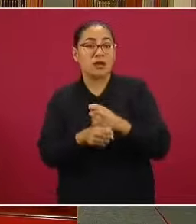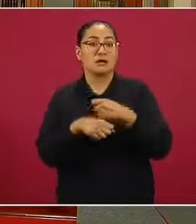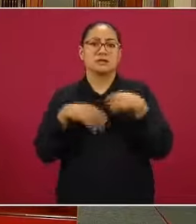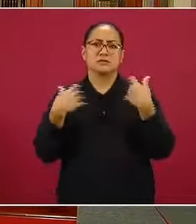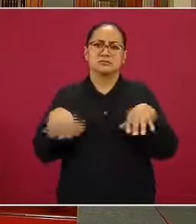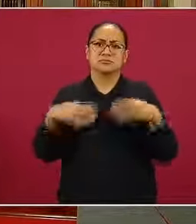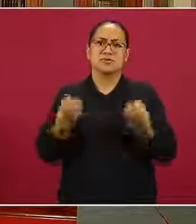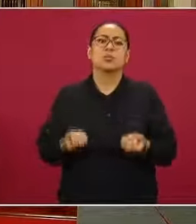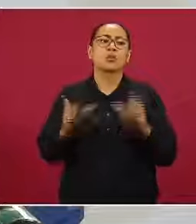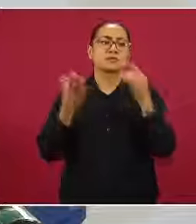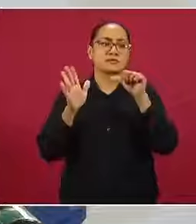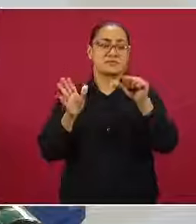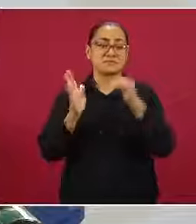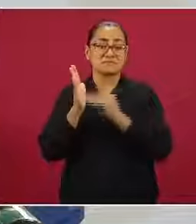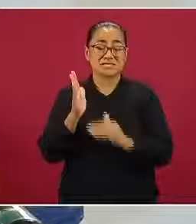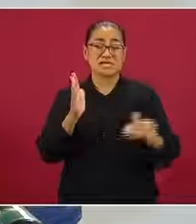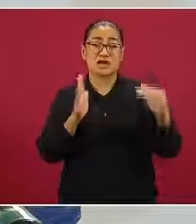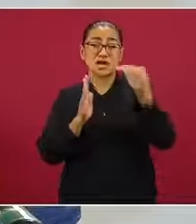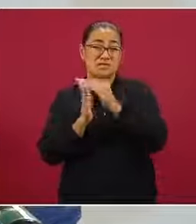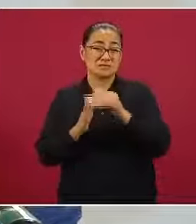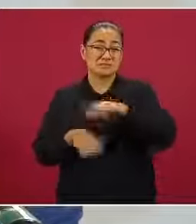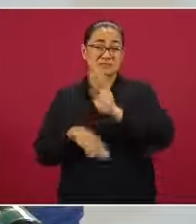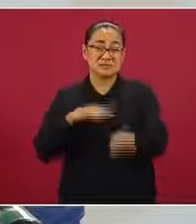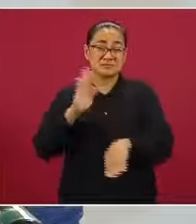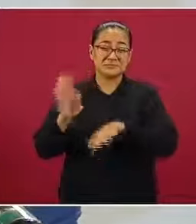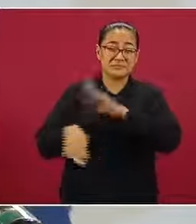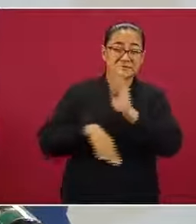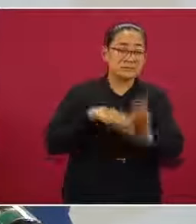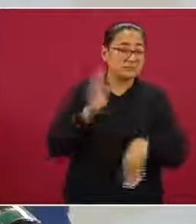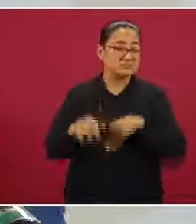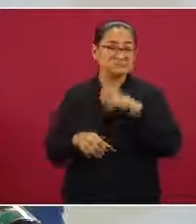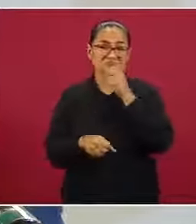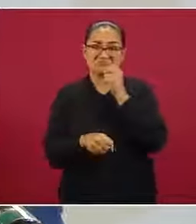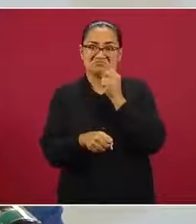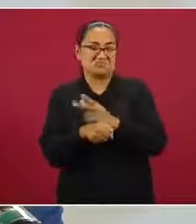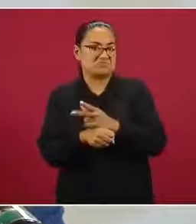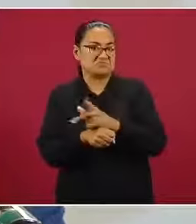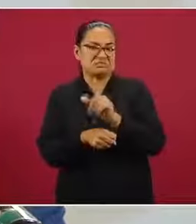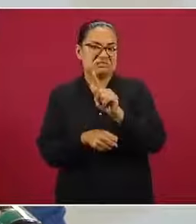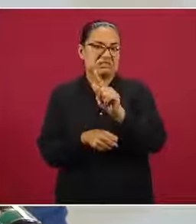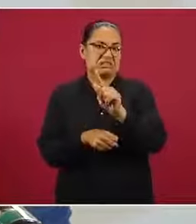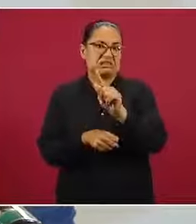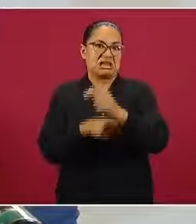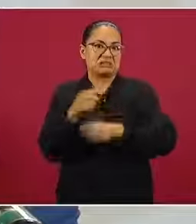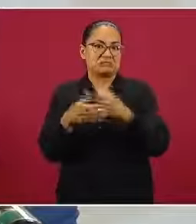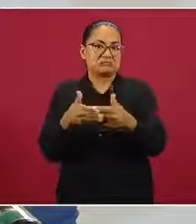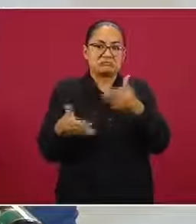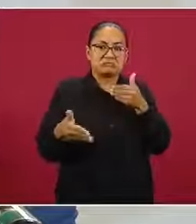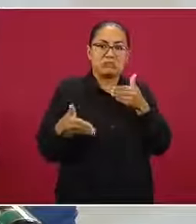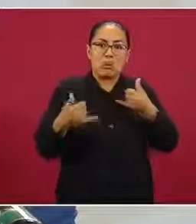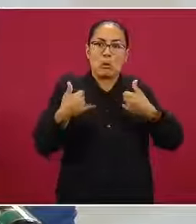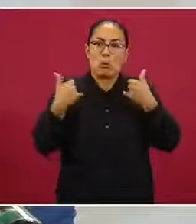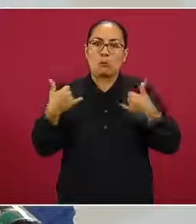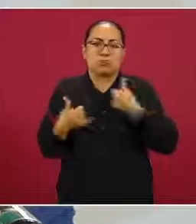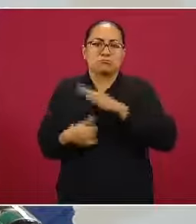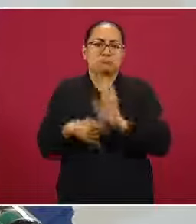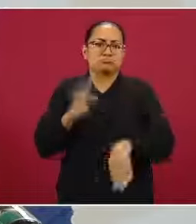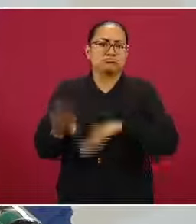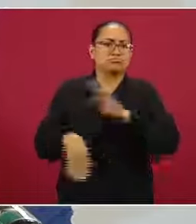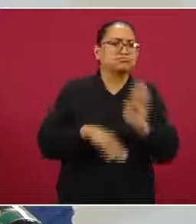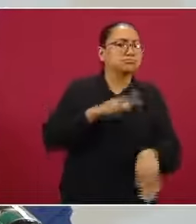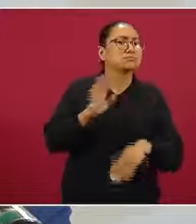ocurridas antes de los 70 años de edad. El 80% de las defunciones por enfermedades no transmisibles se produjeron en países de